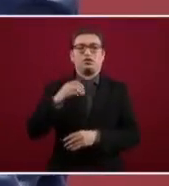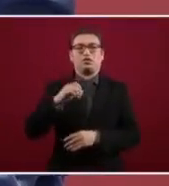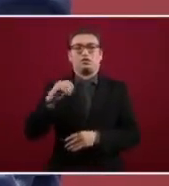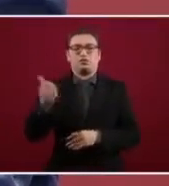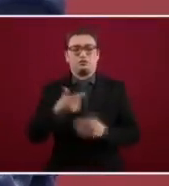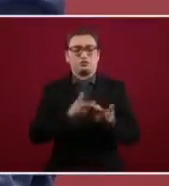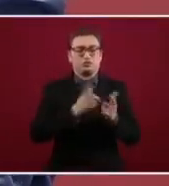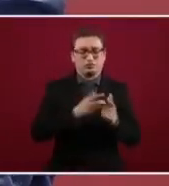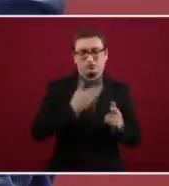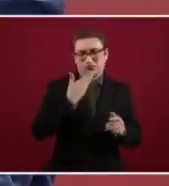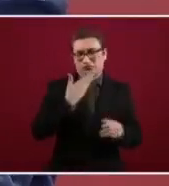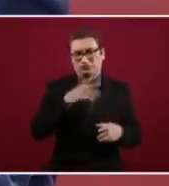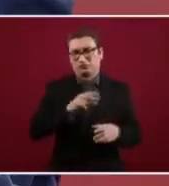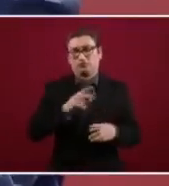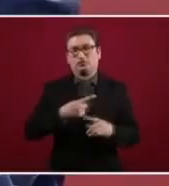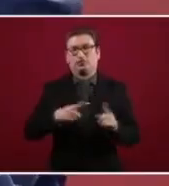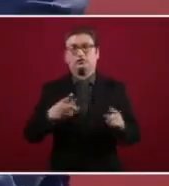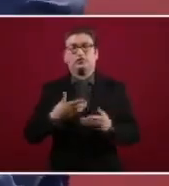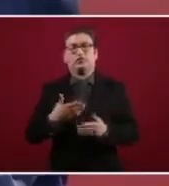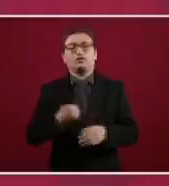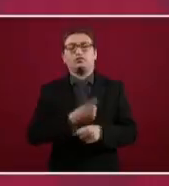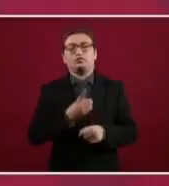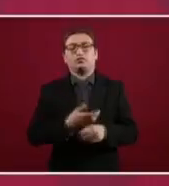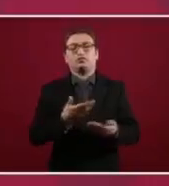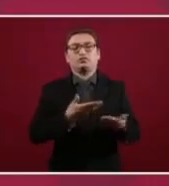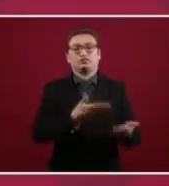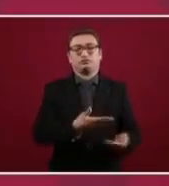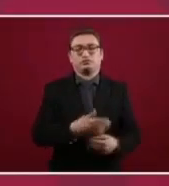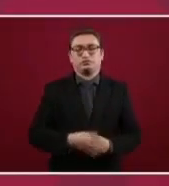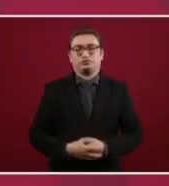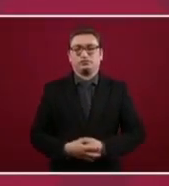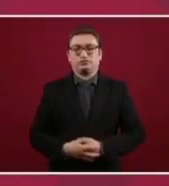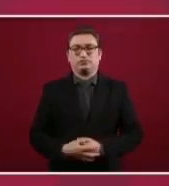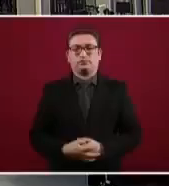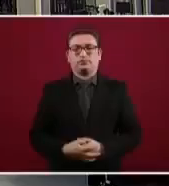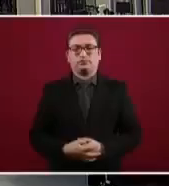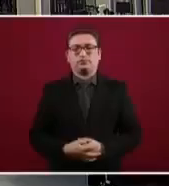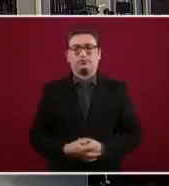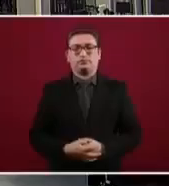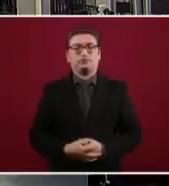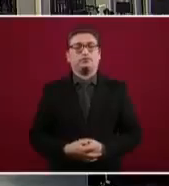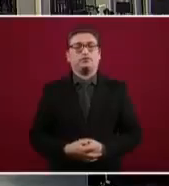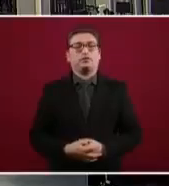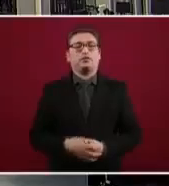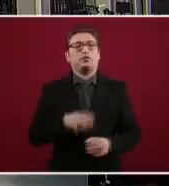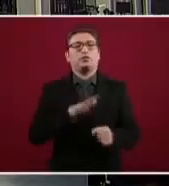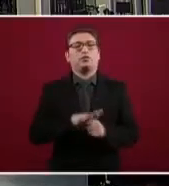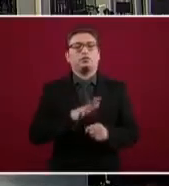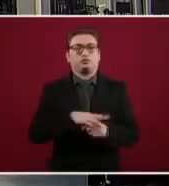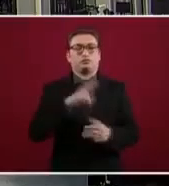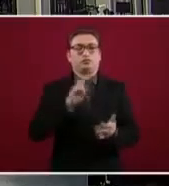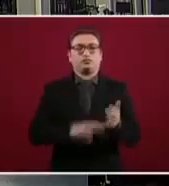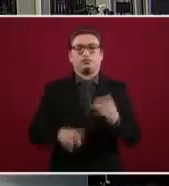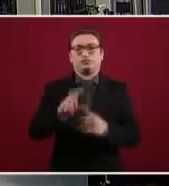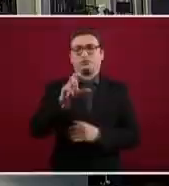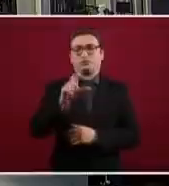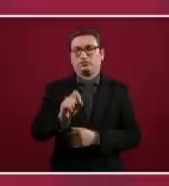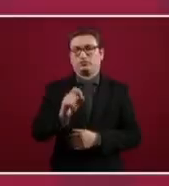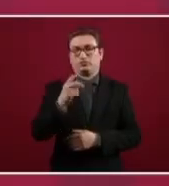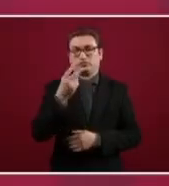conservadurismo esta oportunidad no se la dan los conservadores en el 2022